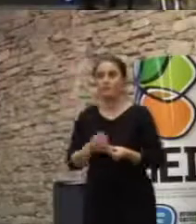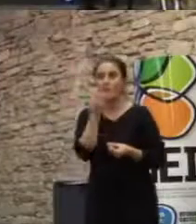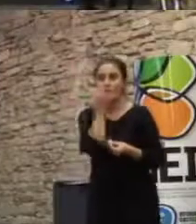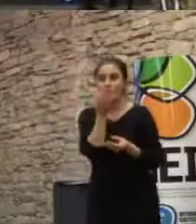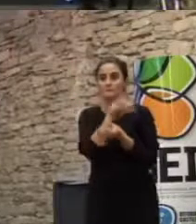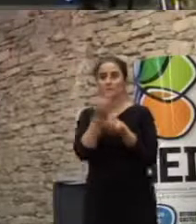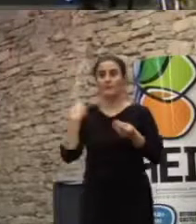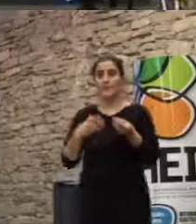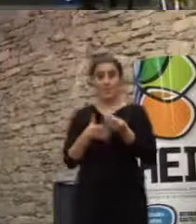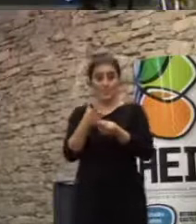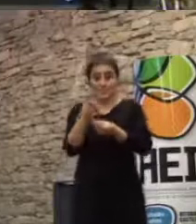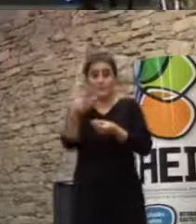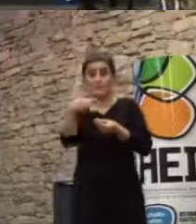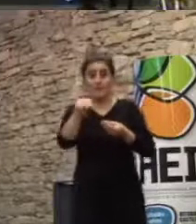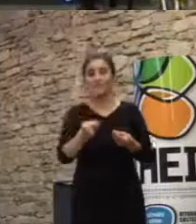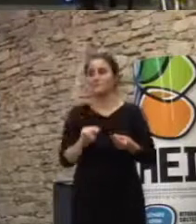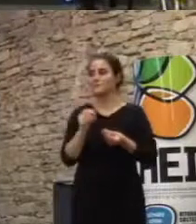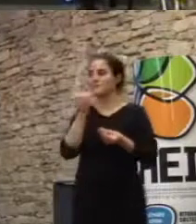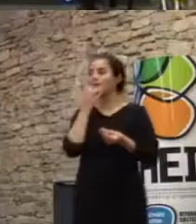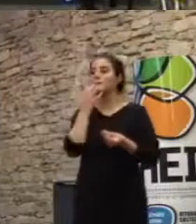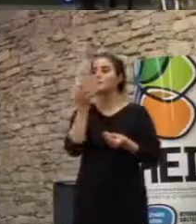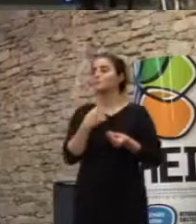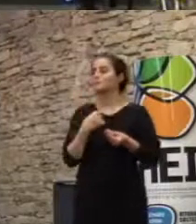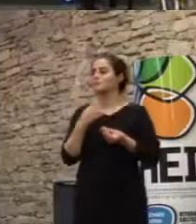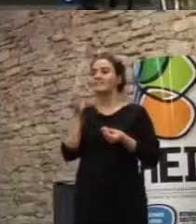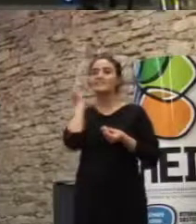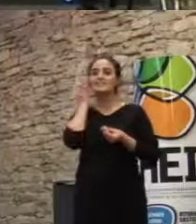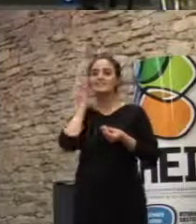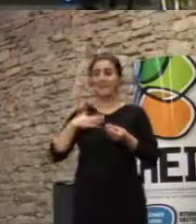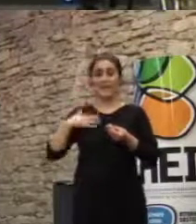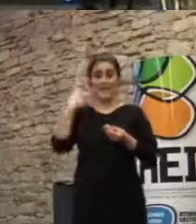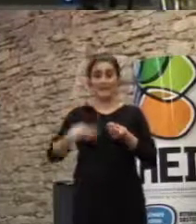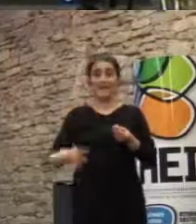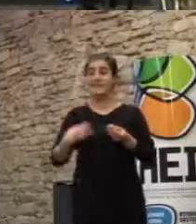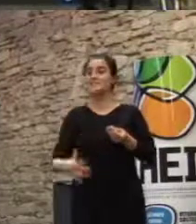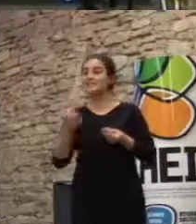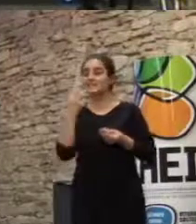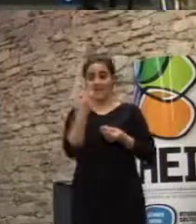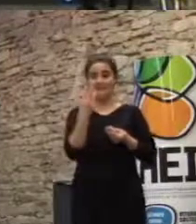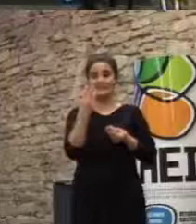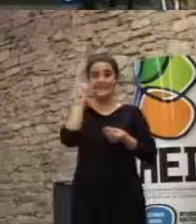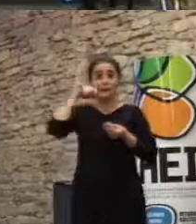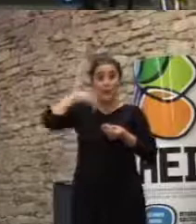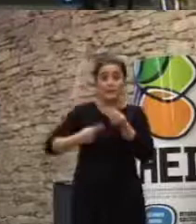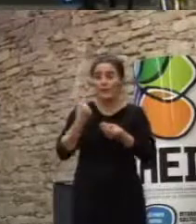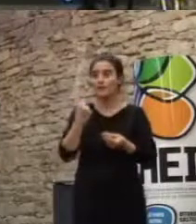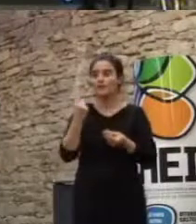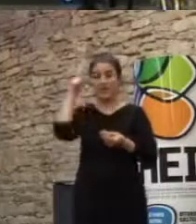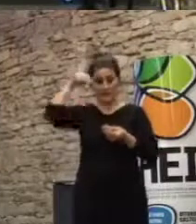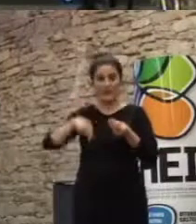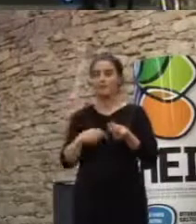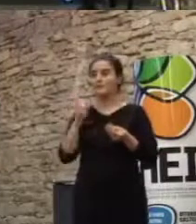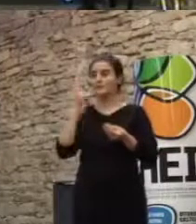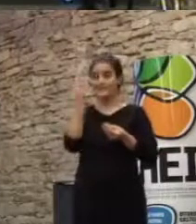estamos muy cerca al final muy cerca al final por ejemplo achicar la camisa a rayas y el 3 abajo rojo de riesgo